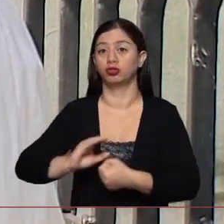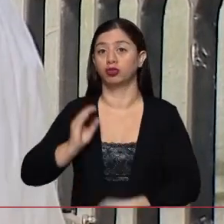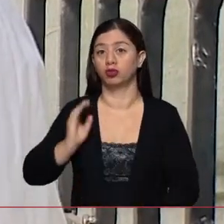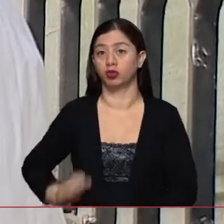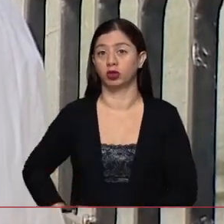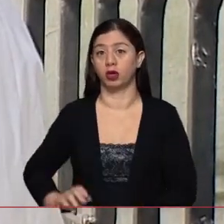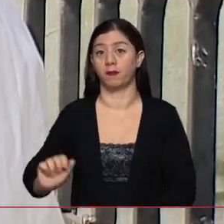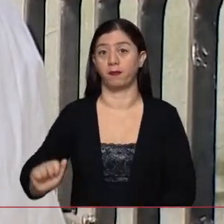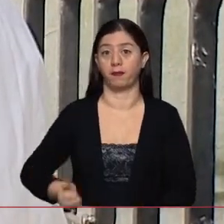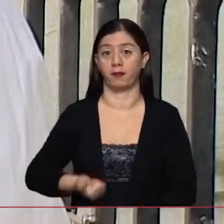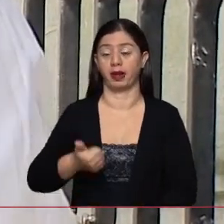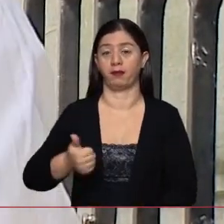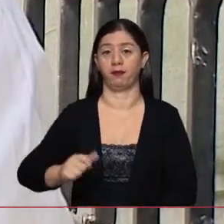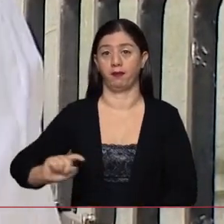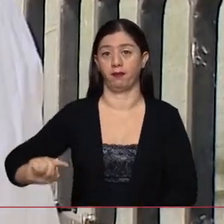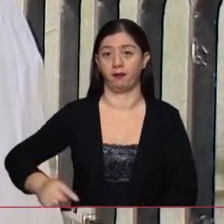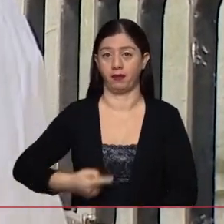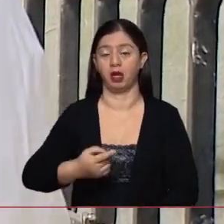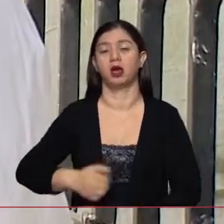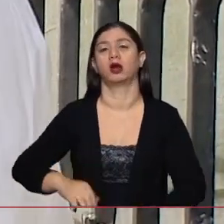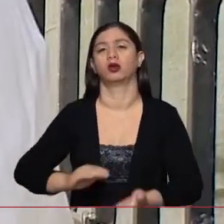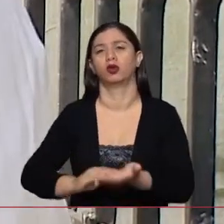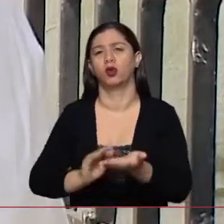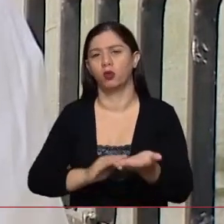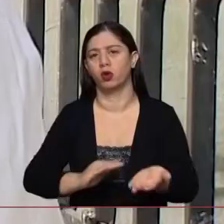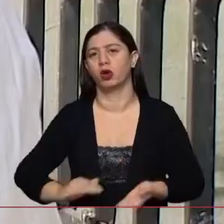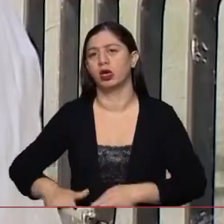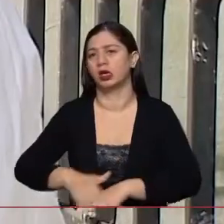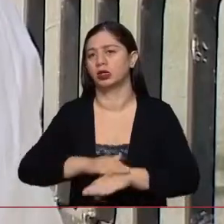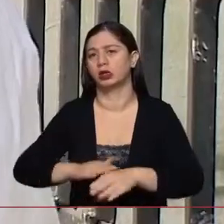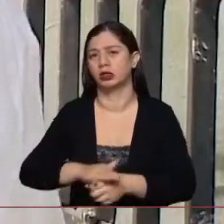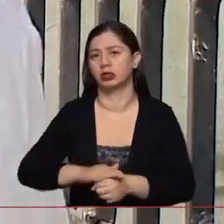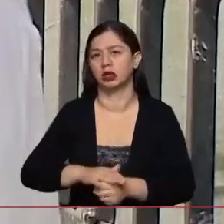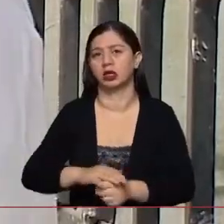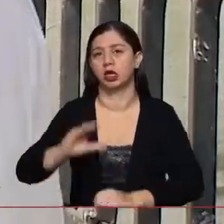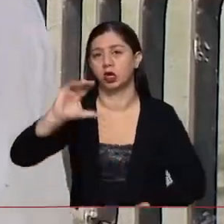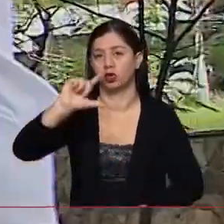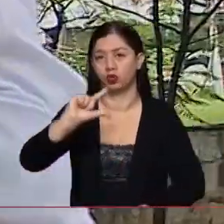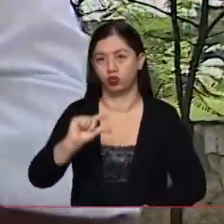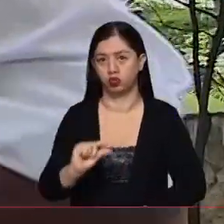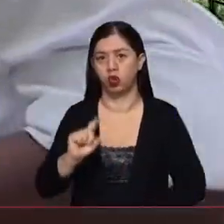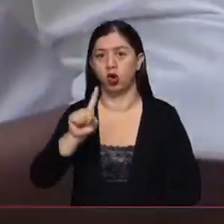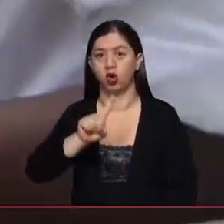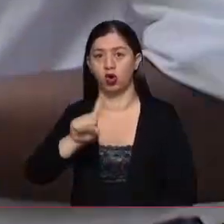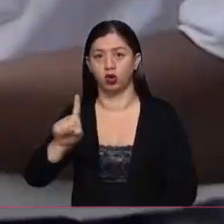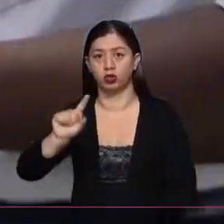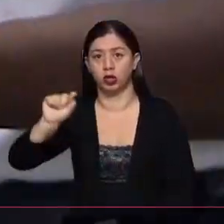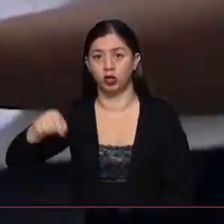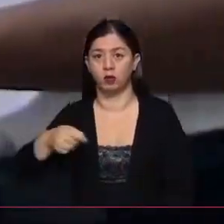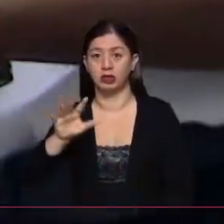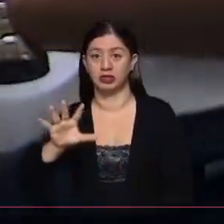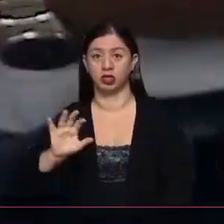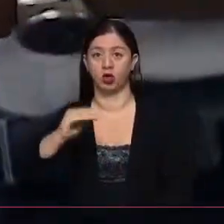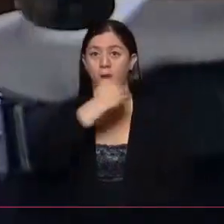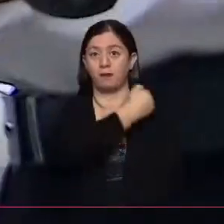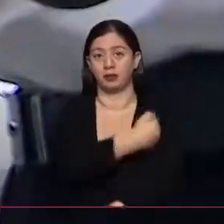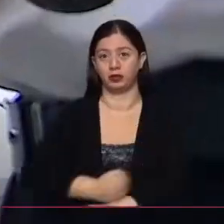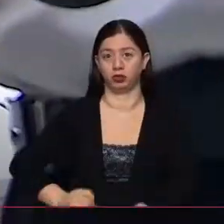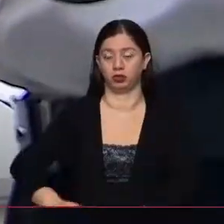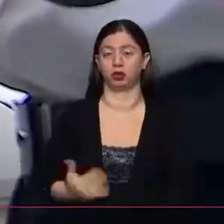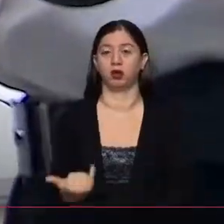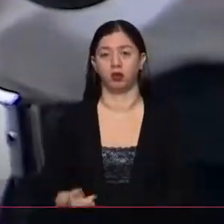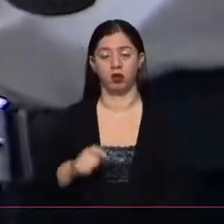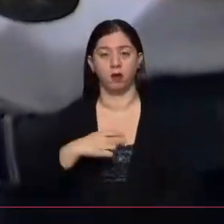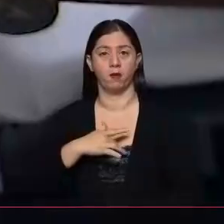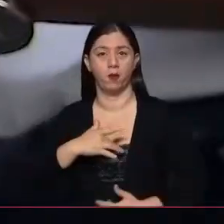constituyente primario, se dictaría una disposición especial y se reduciría el salario de los congresistas en 11,5 millones de pesos. El comité cuenta con